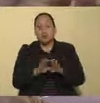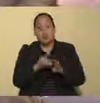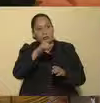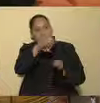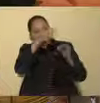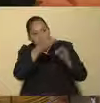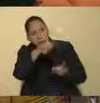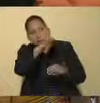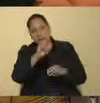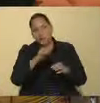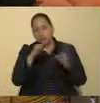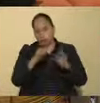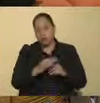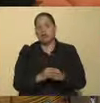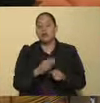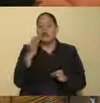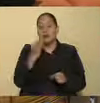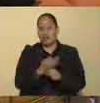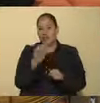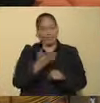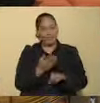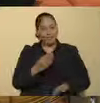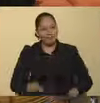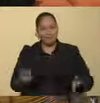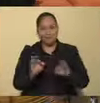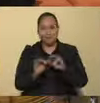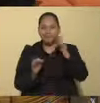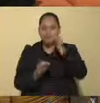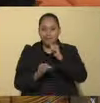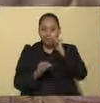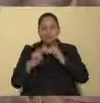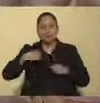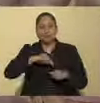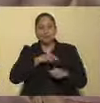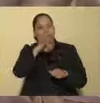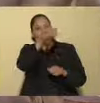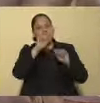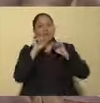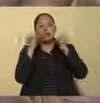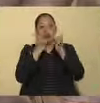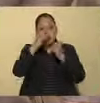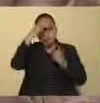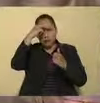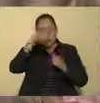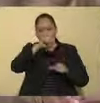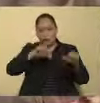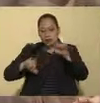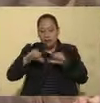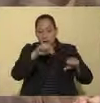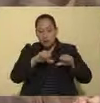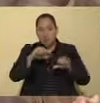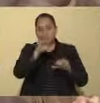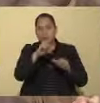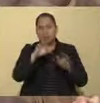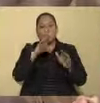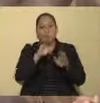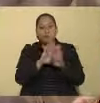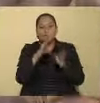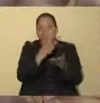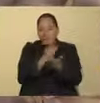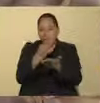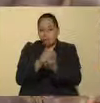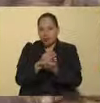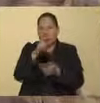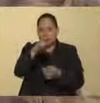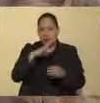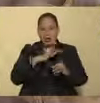correcto. Y aquí, de manera muy importante, creo que tenemos que acudir a la Asociación Mexicana de Cirugía Plástica, Estética y Reconstructiva. Deben